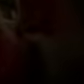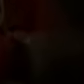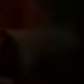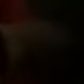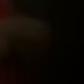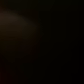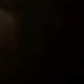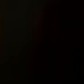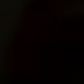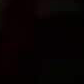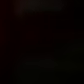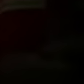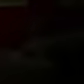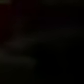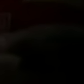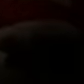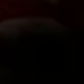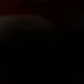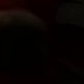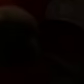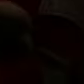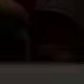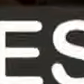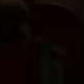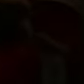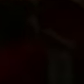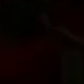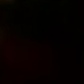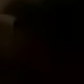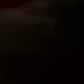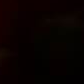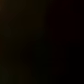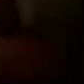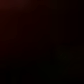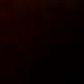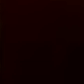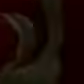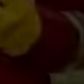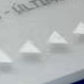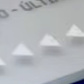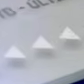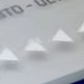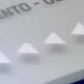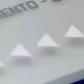canino en acción. En instantes.